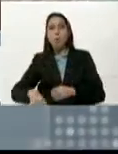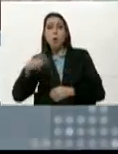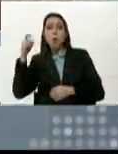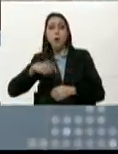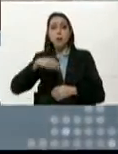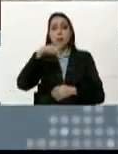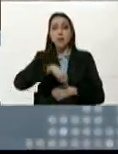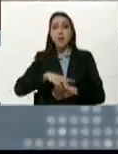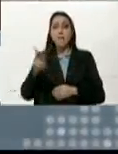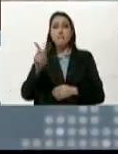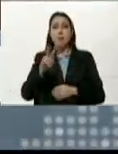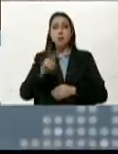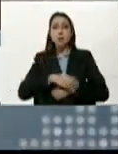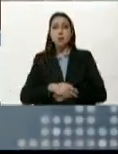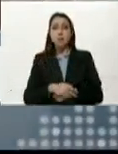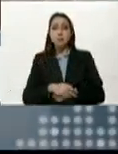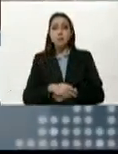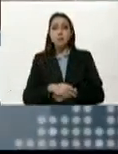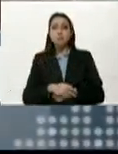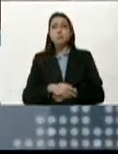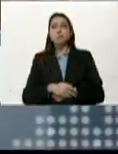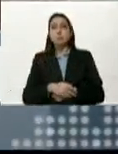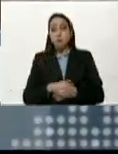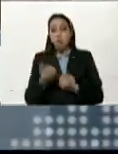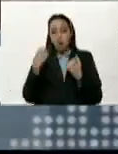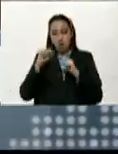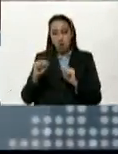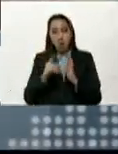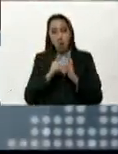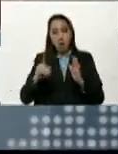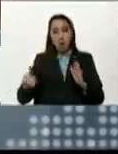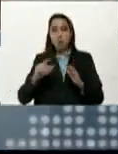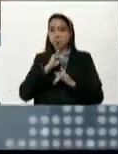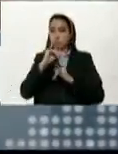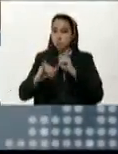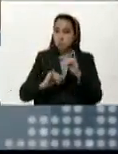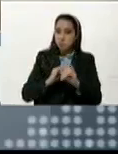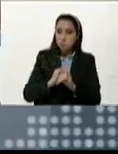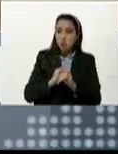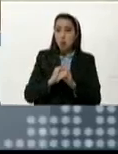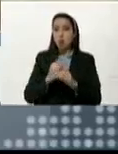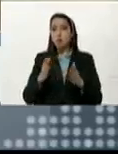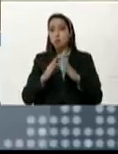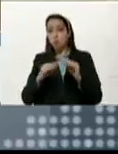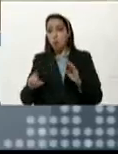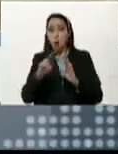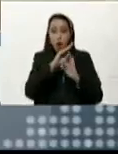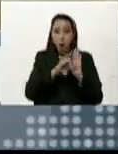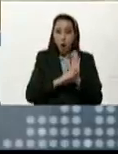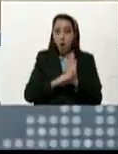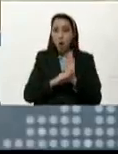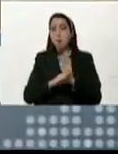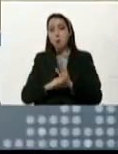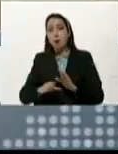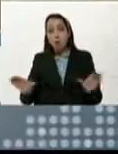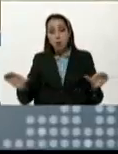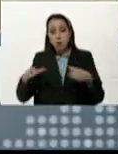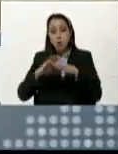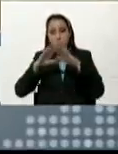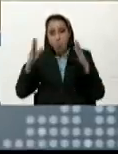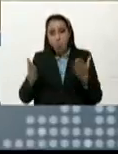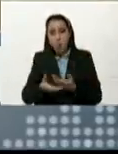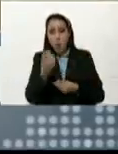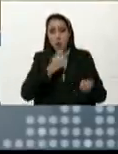país eso va contra el derecho internacional va contra las normas de la organización mundial de comercio